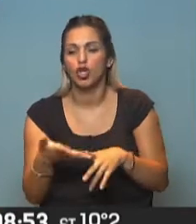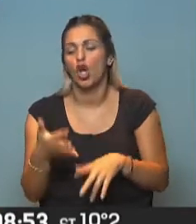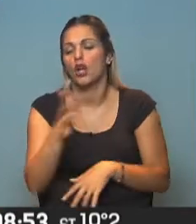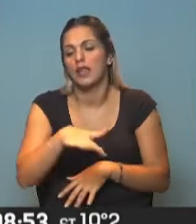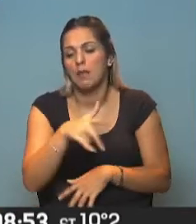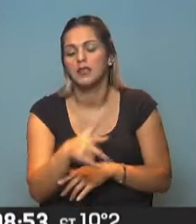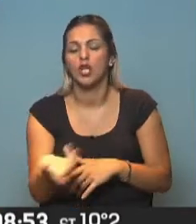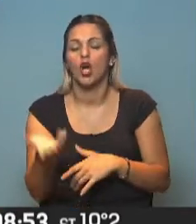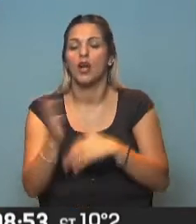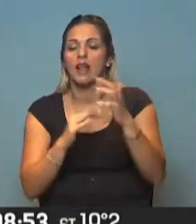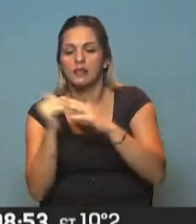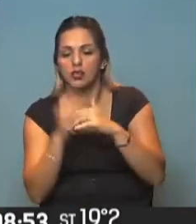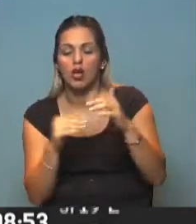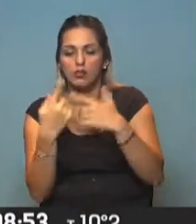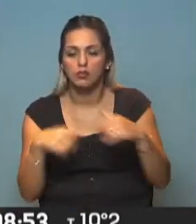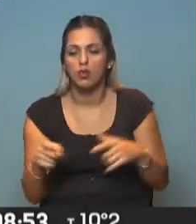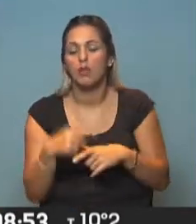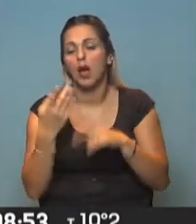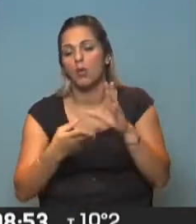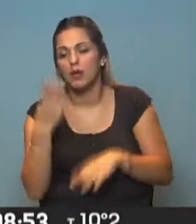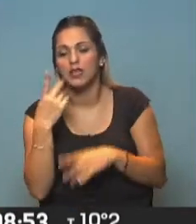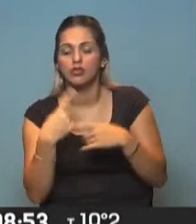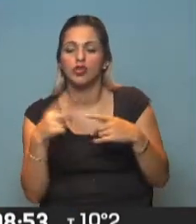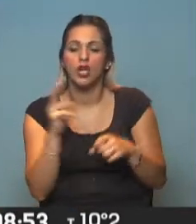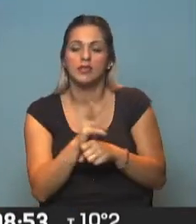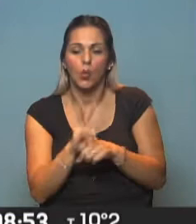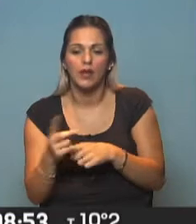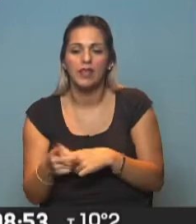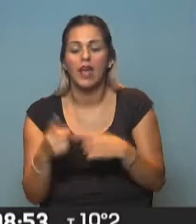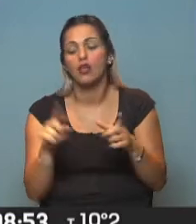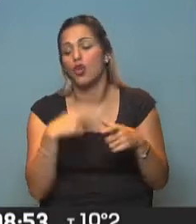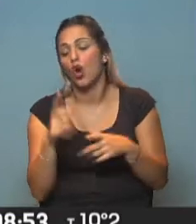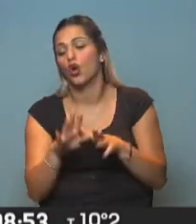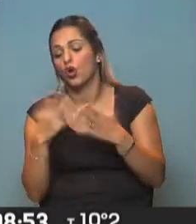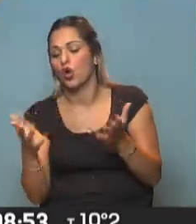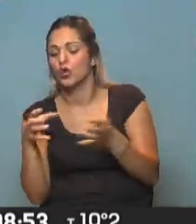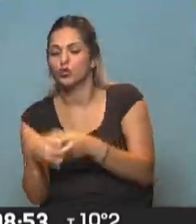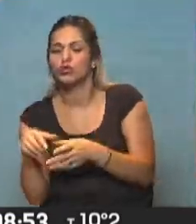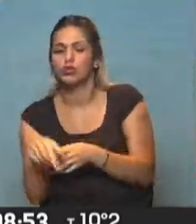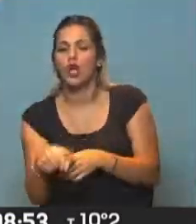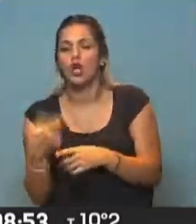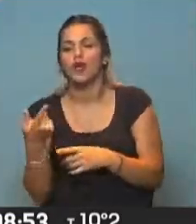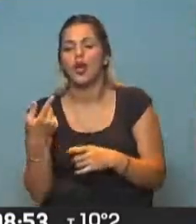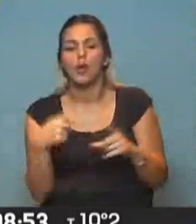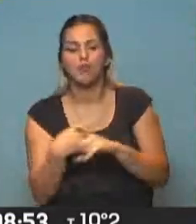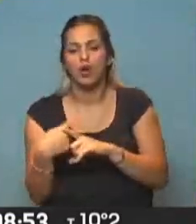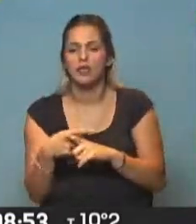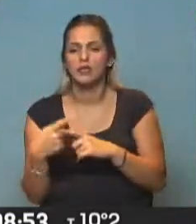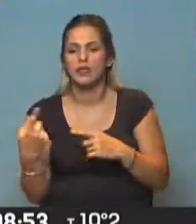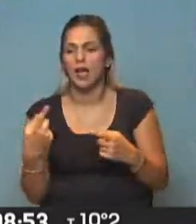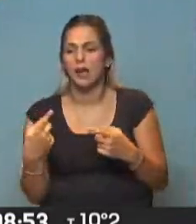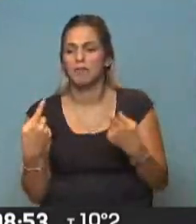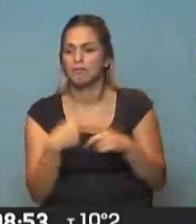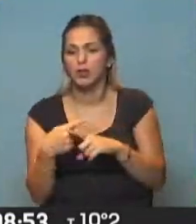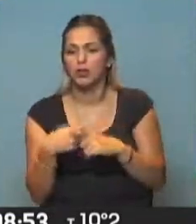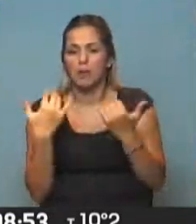obras el problema de inflación e inseguridad y del otro lado lo único que ves al peronismo peleándose entre ellos para encontrar algo de